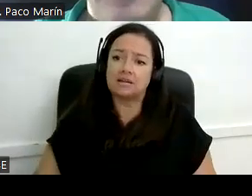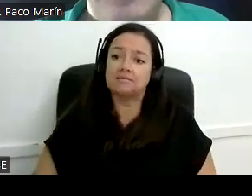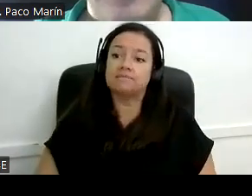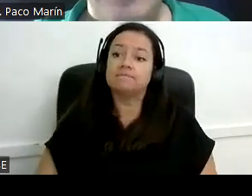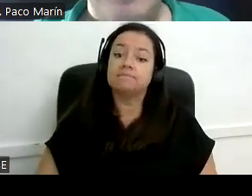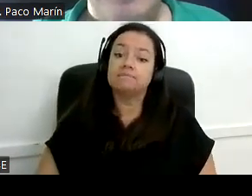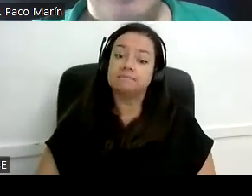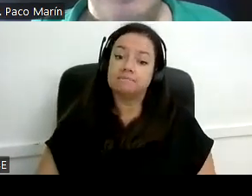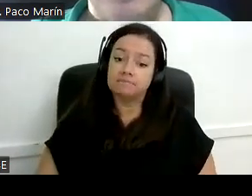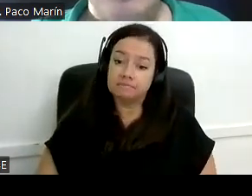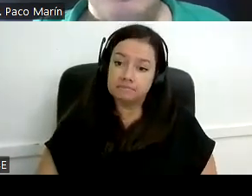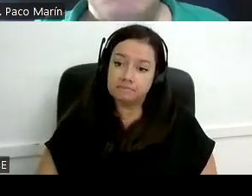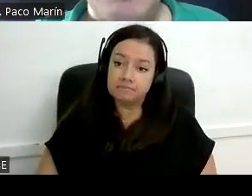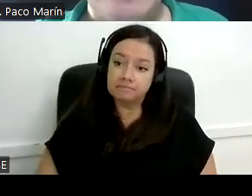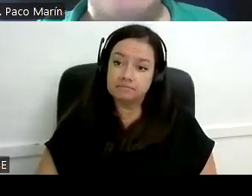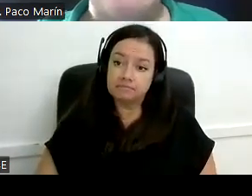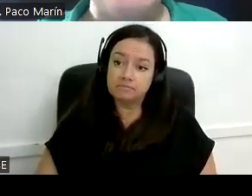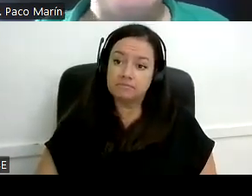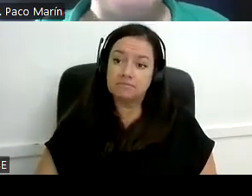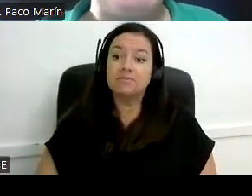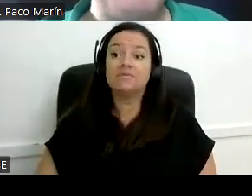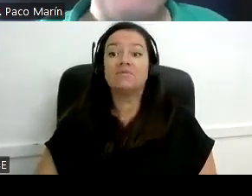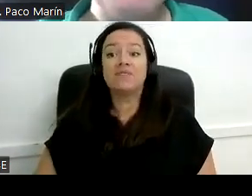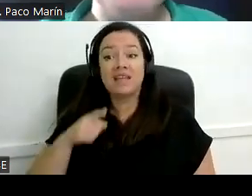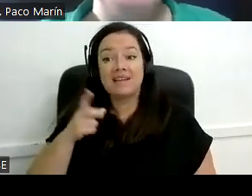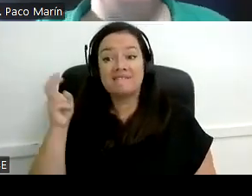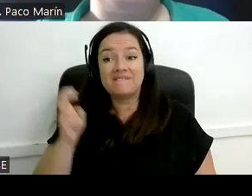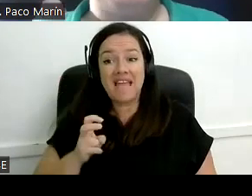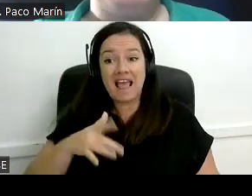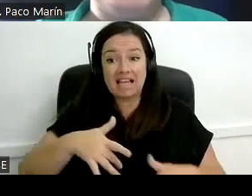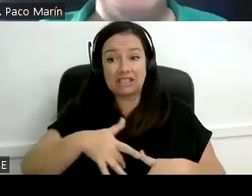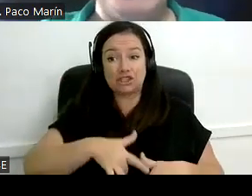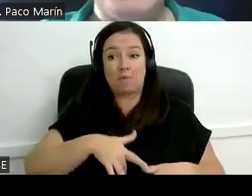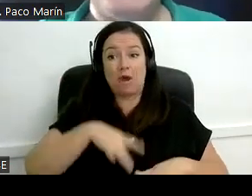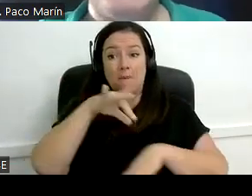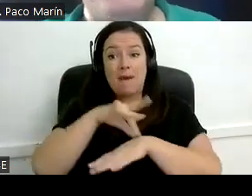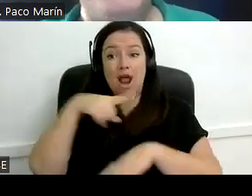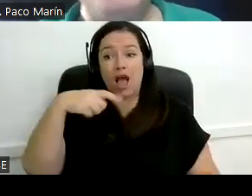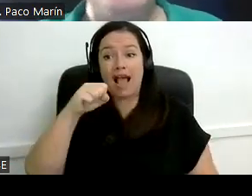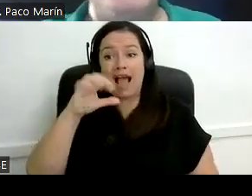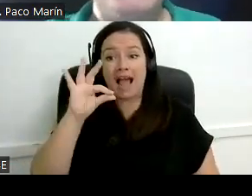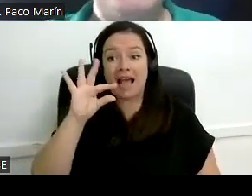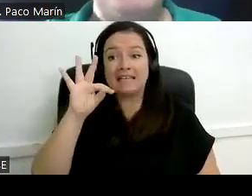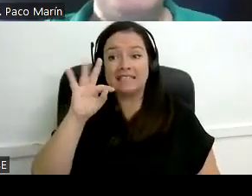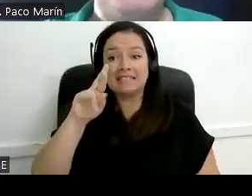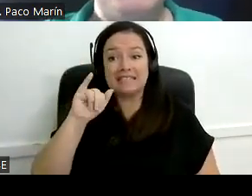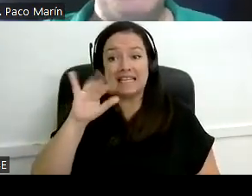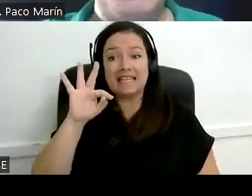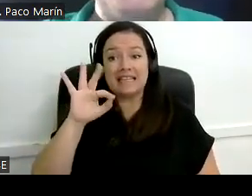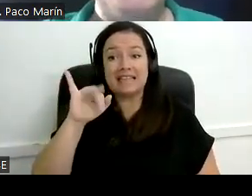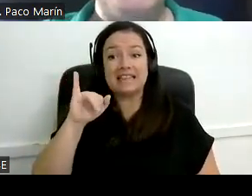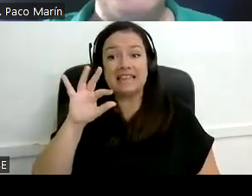Vale. Vale, le genera gastritis, probablemente lo que le genere gastritis